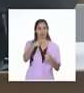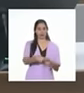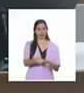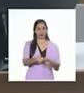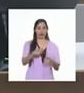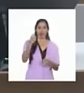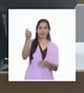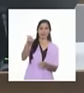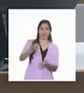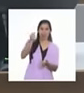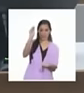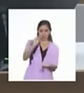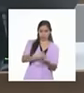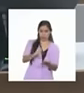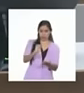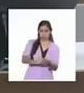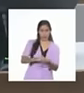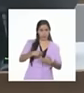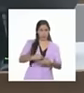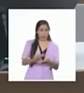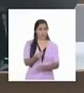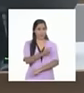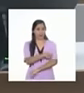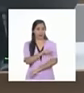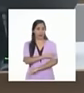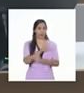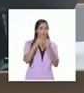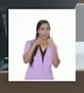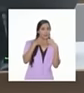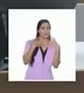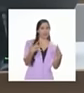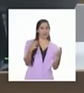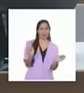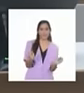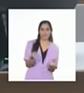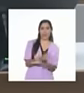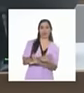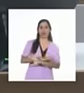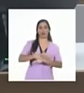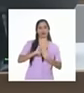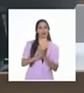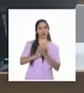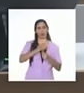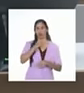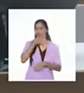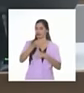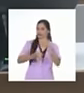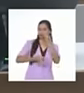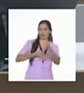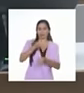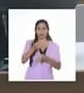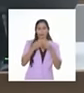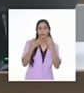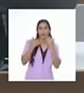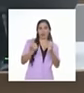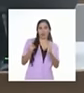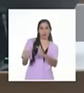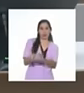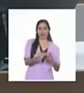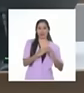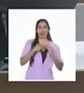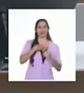población si hay una parte presupuesto que se la transformación social de comunid comunid